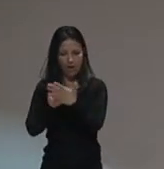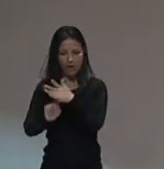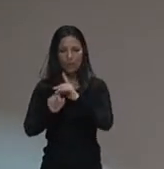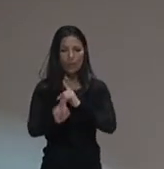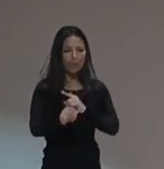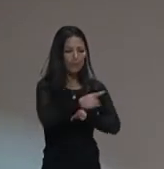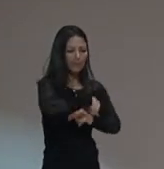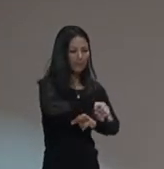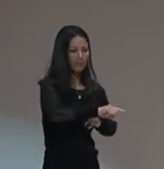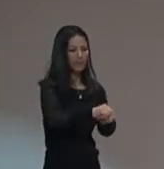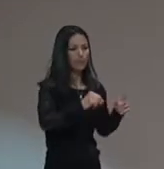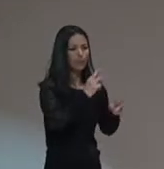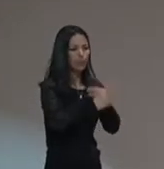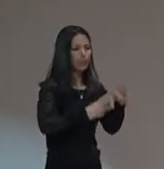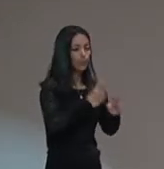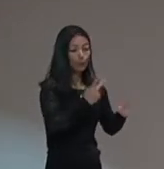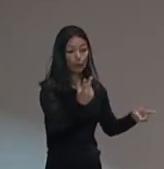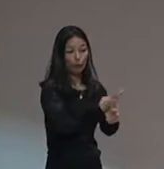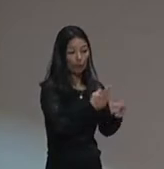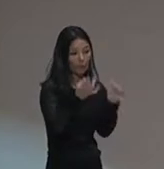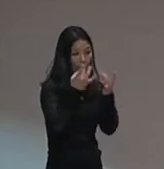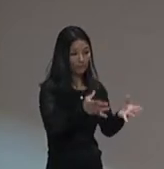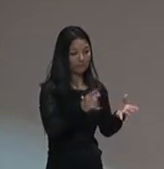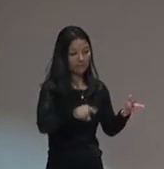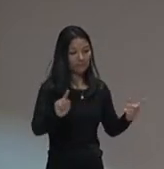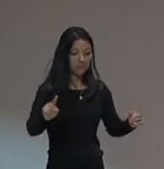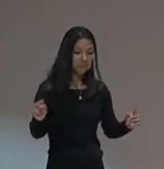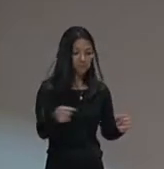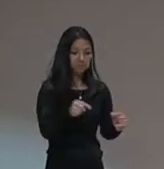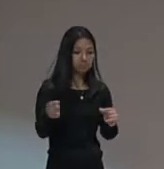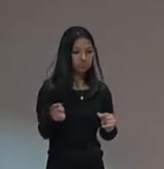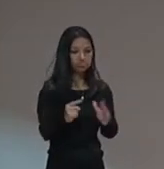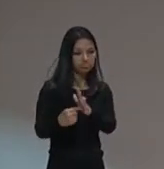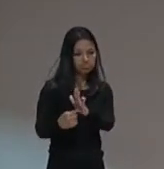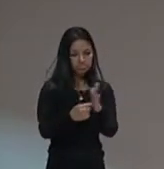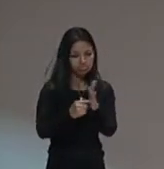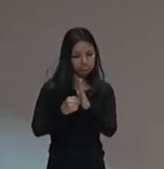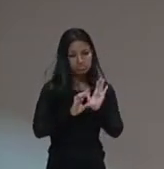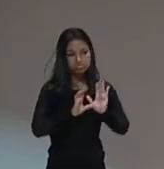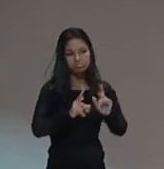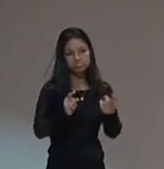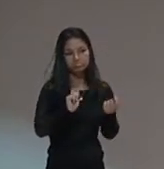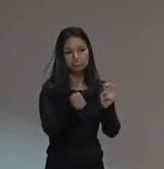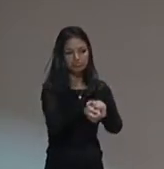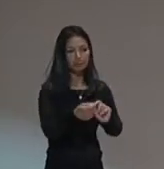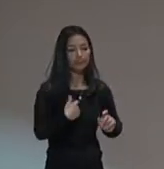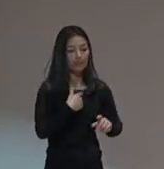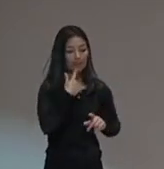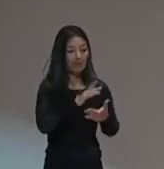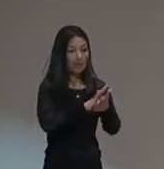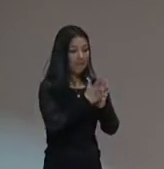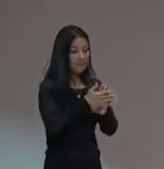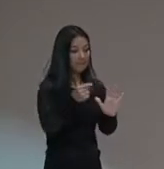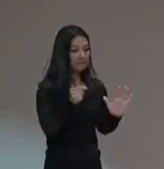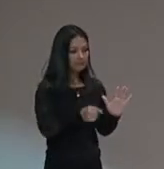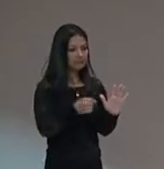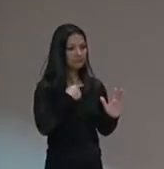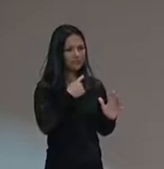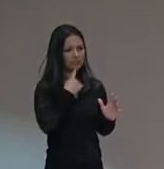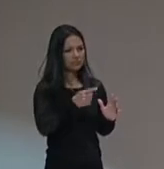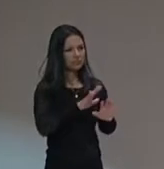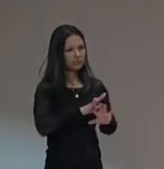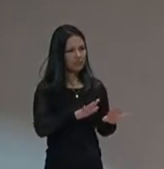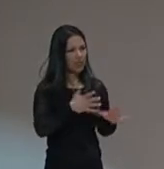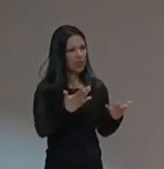violentado. En otras palabras, la paz implica, quizás como lo he planteado en otras ocasiones, la restitución